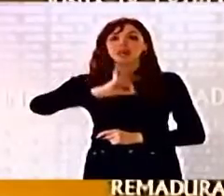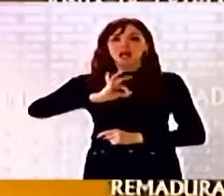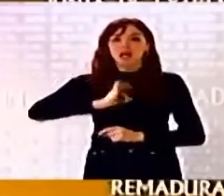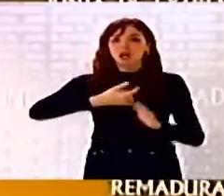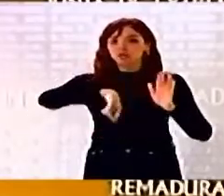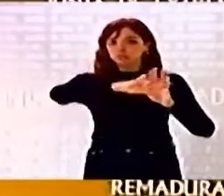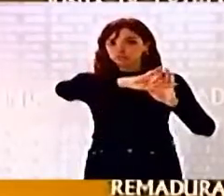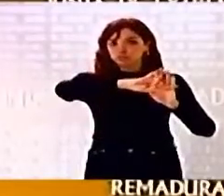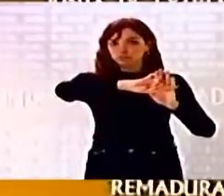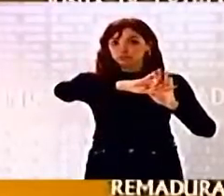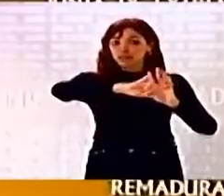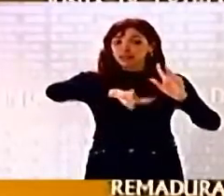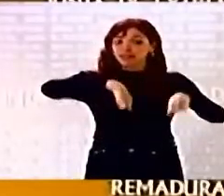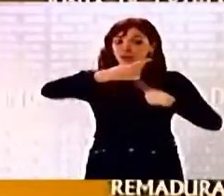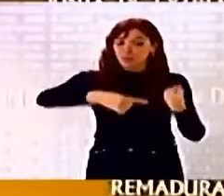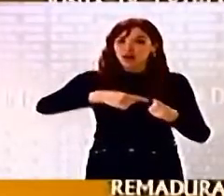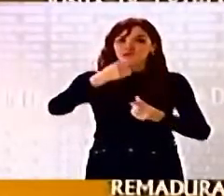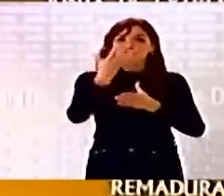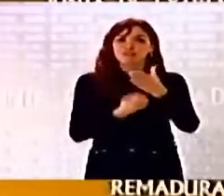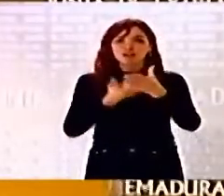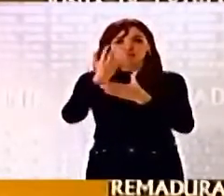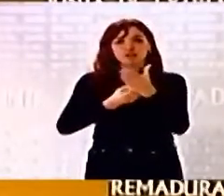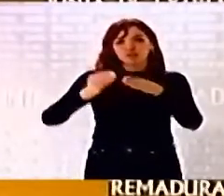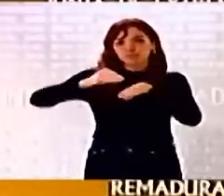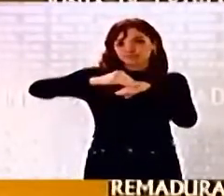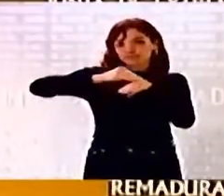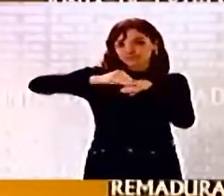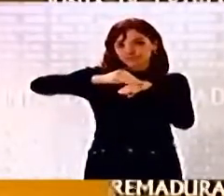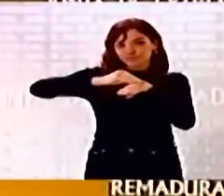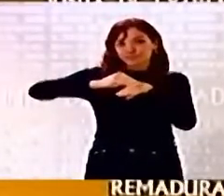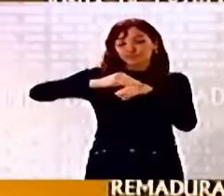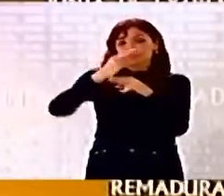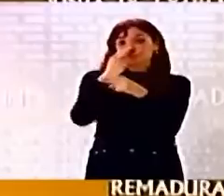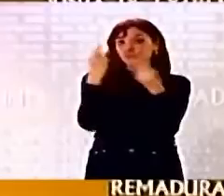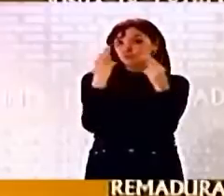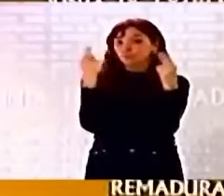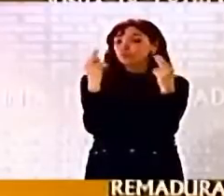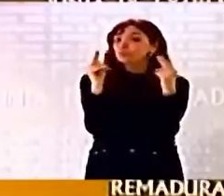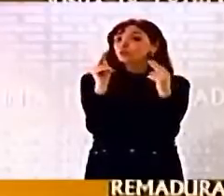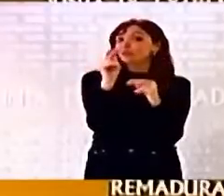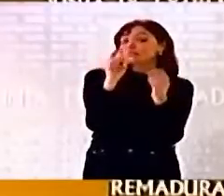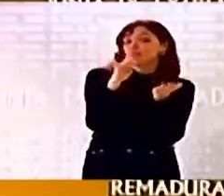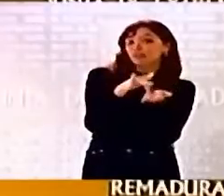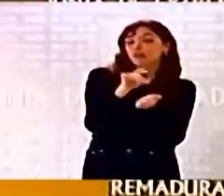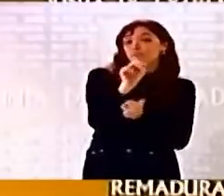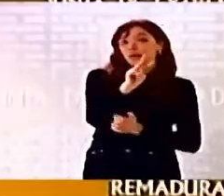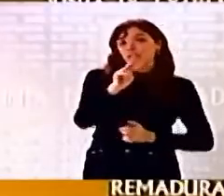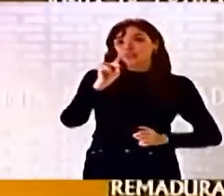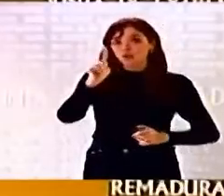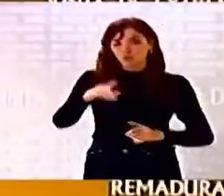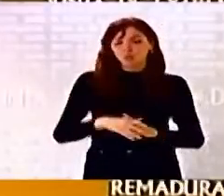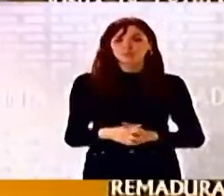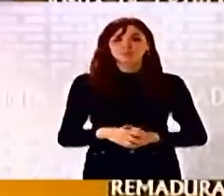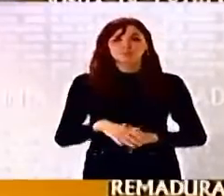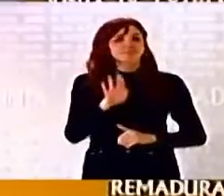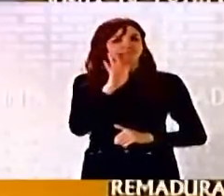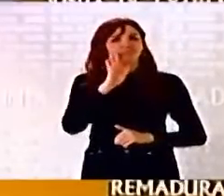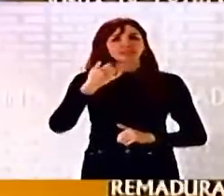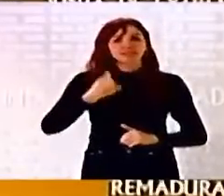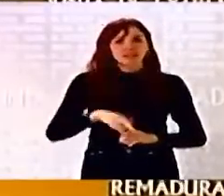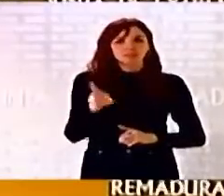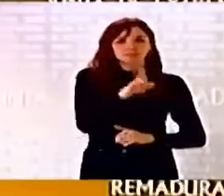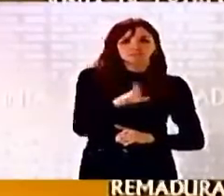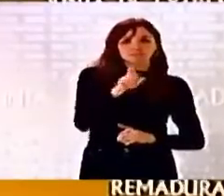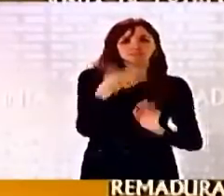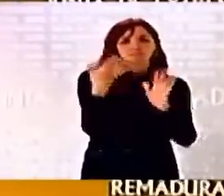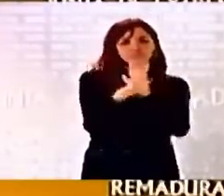una posterior corrección de errores en una publicación del 21. Como ya expliqué anteriormente en pasadas ruedas de